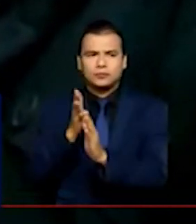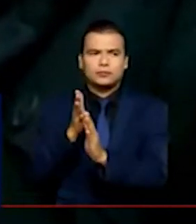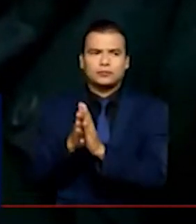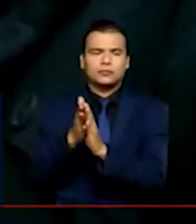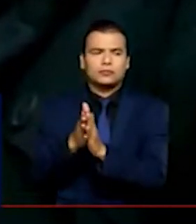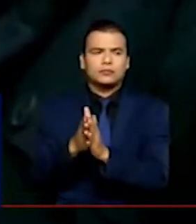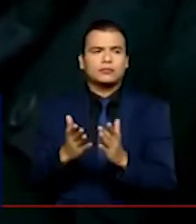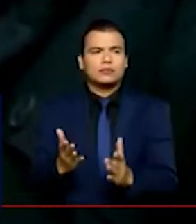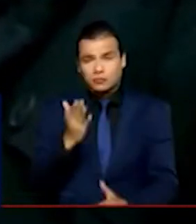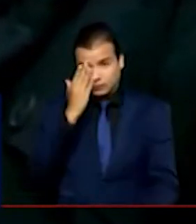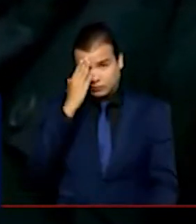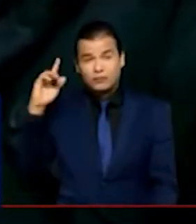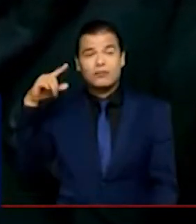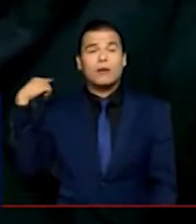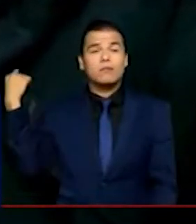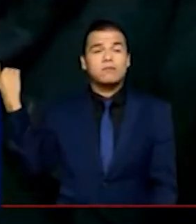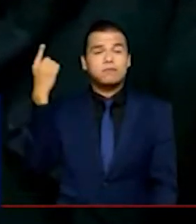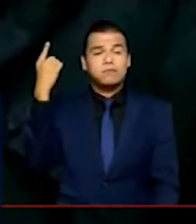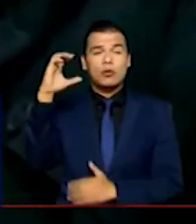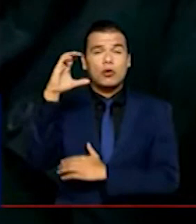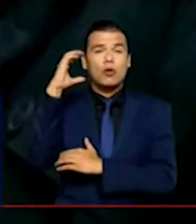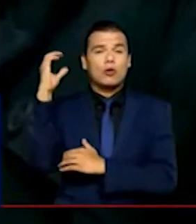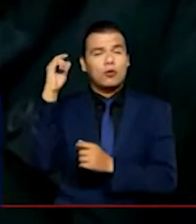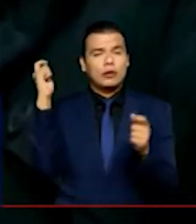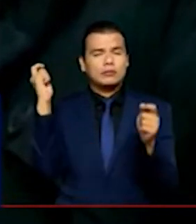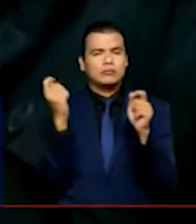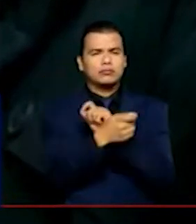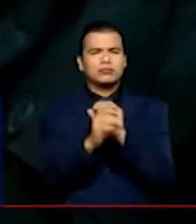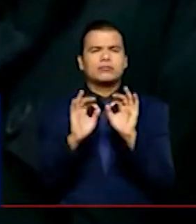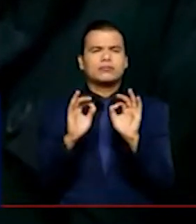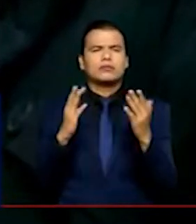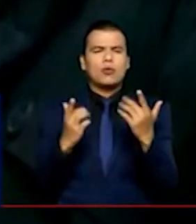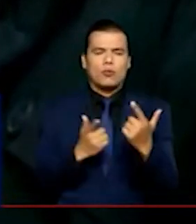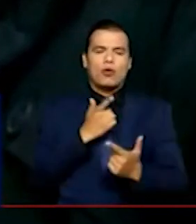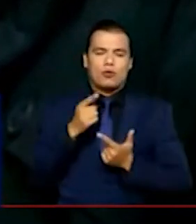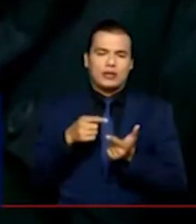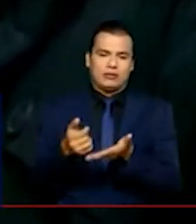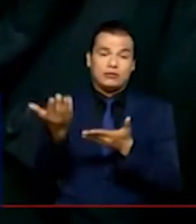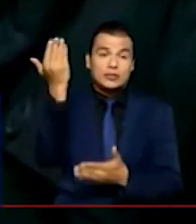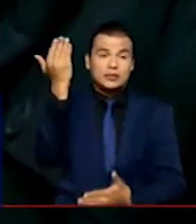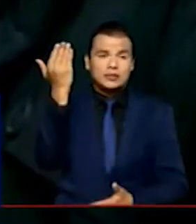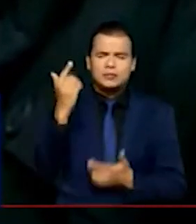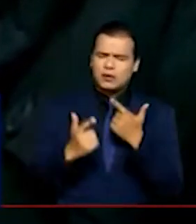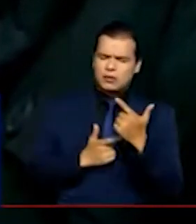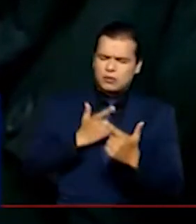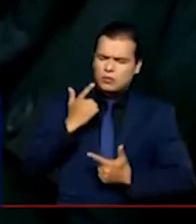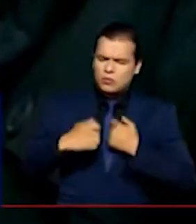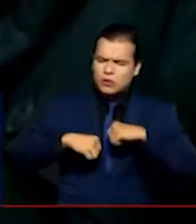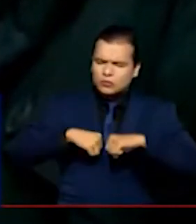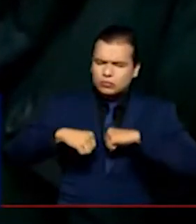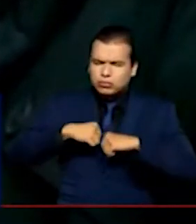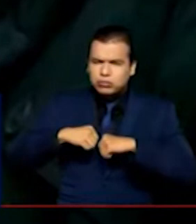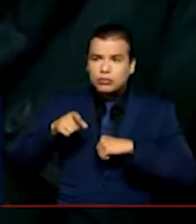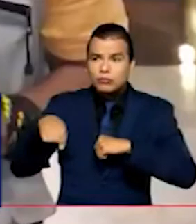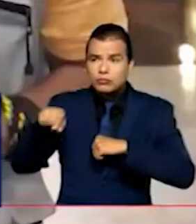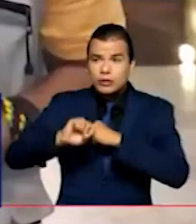Las grandes transformaciones que necesita nuestro país solo se ganan con lucha. Y esa lucha, sin la presencia de la